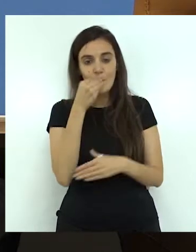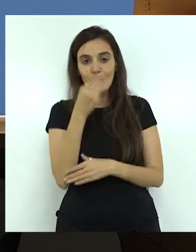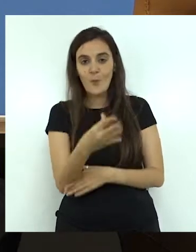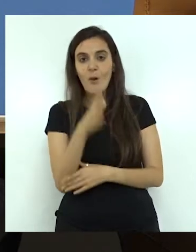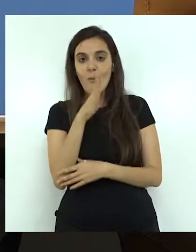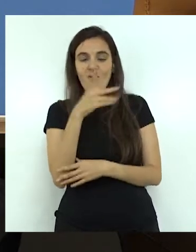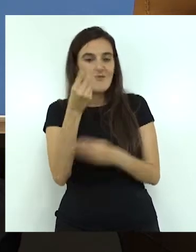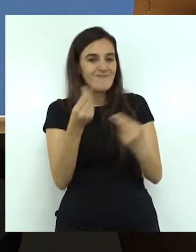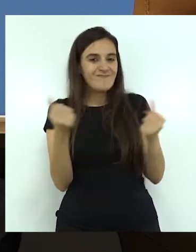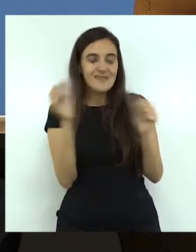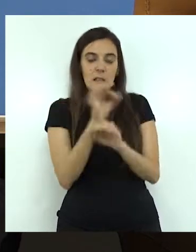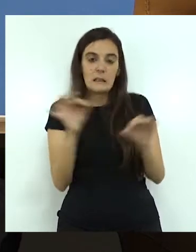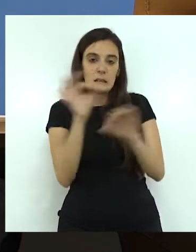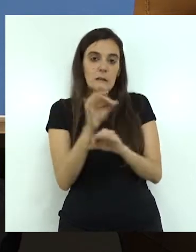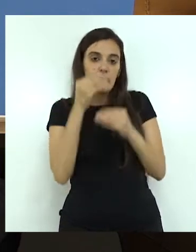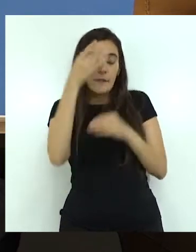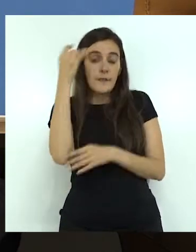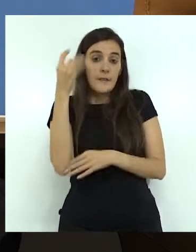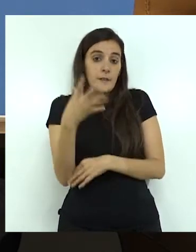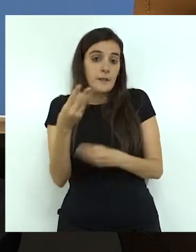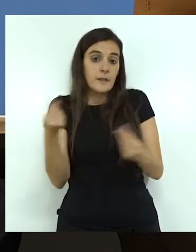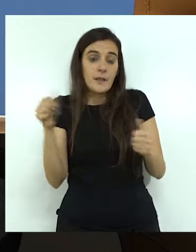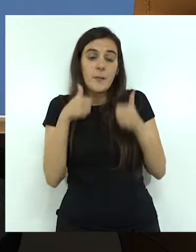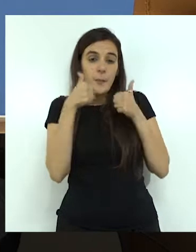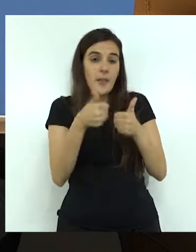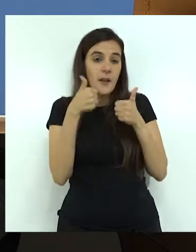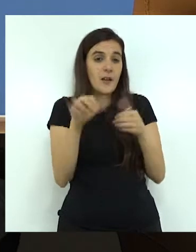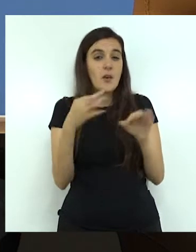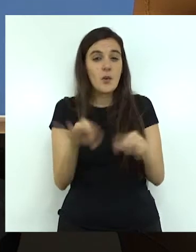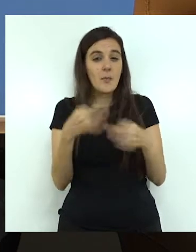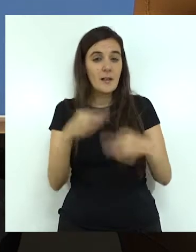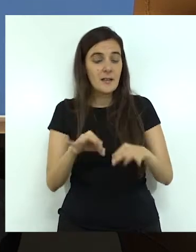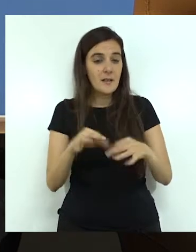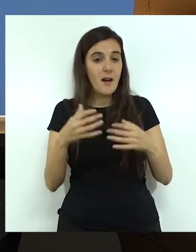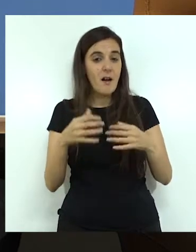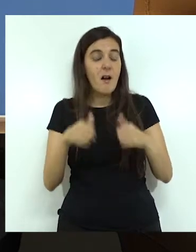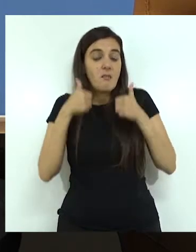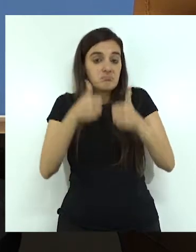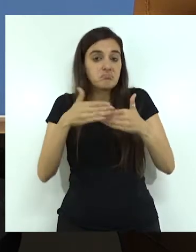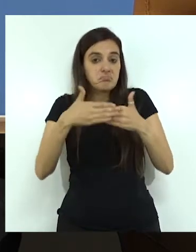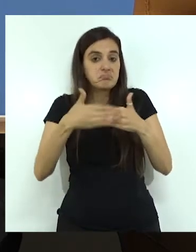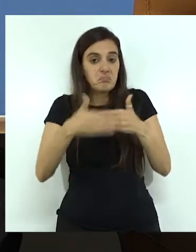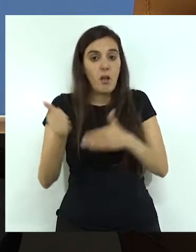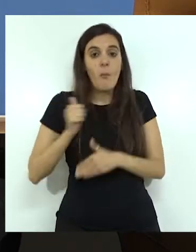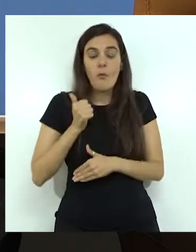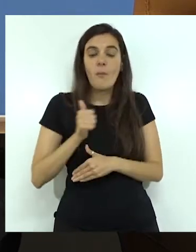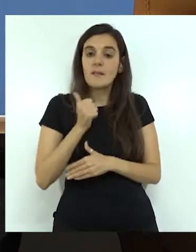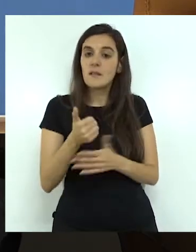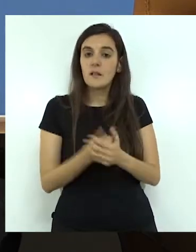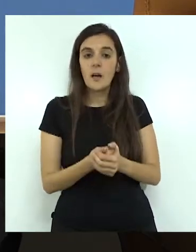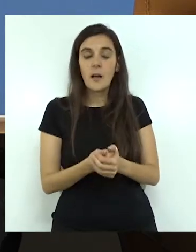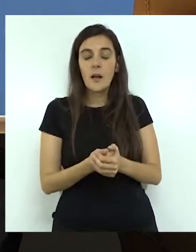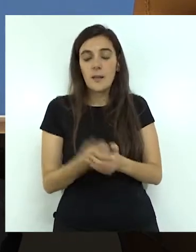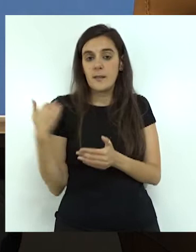no ya en fin empezaría con total normalidad funcionar y se aprovecharía pues ya para